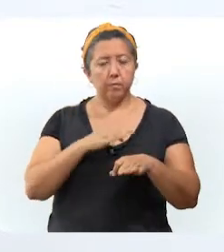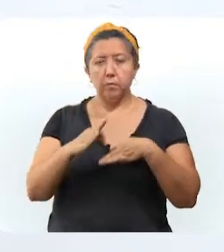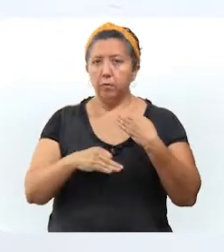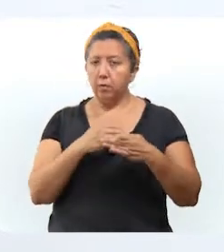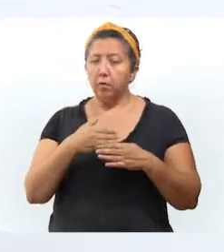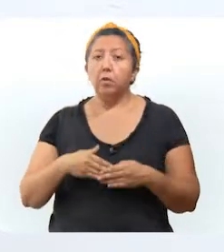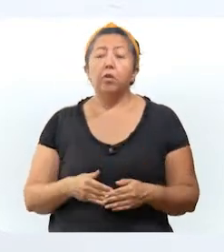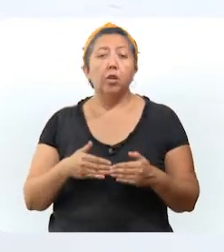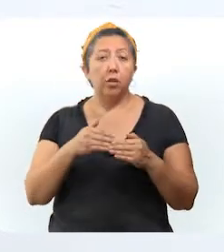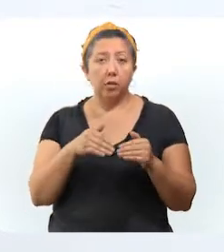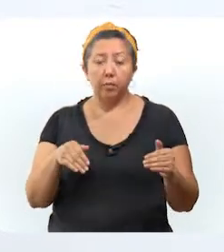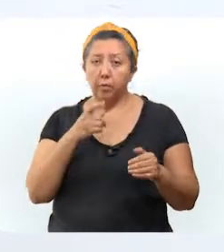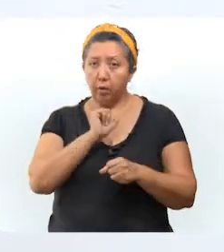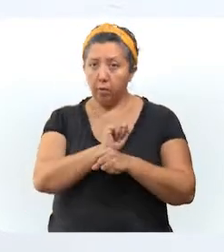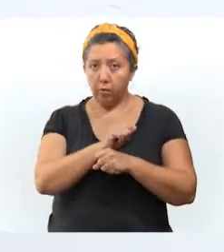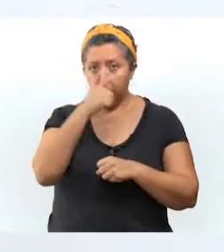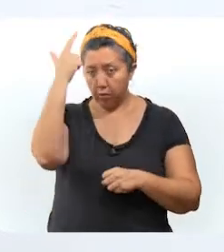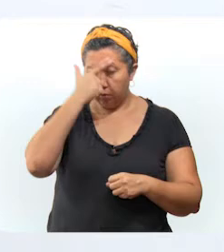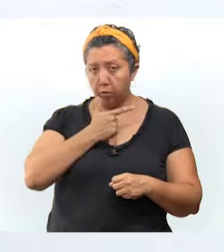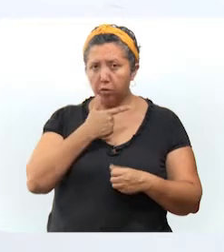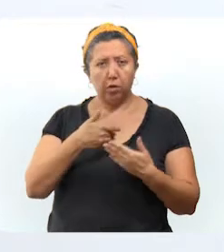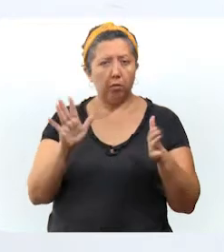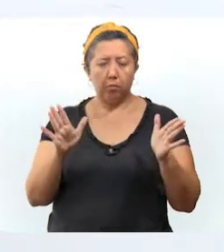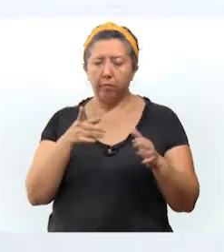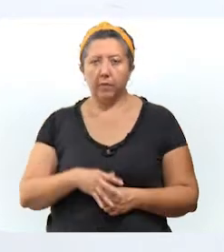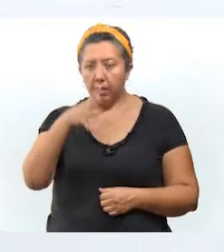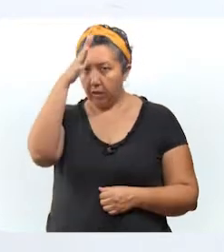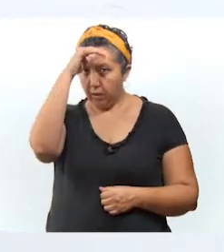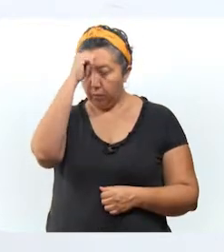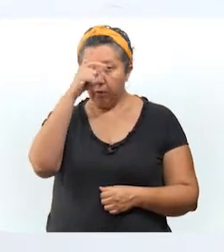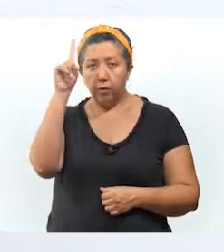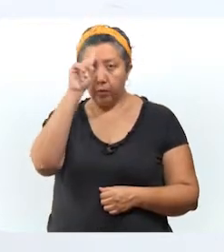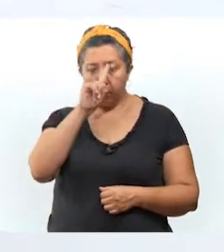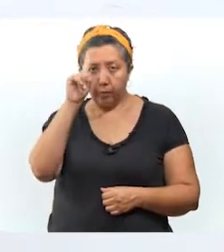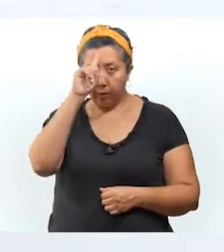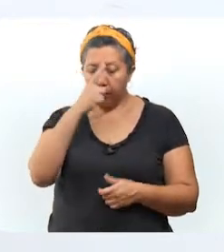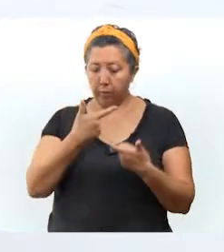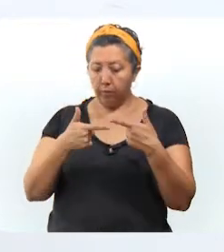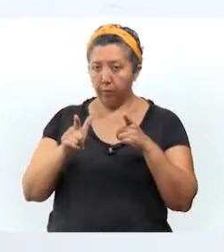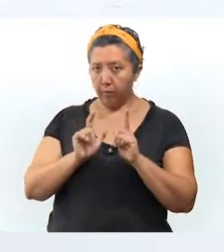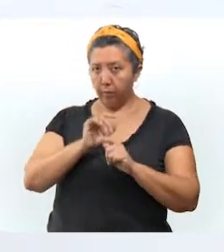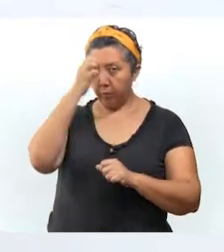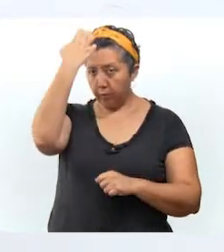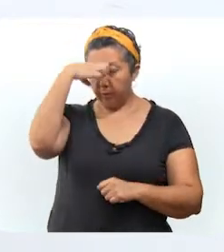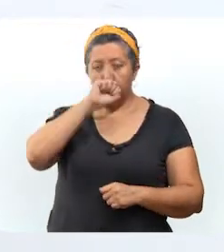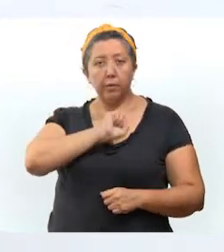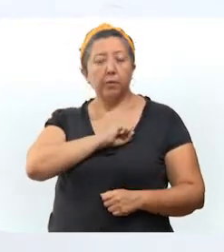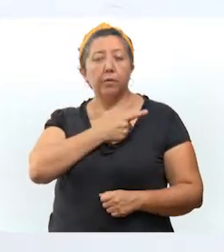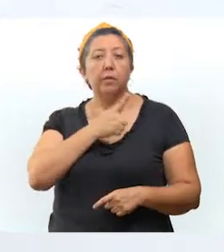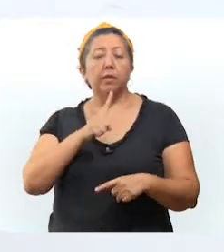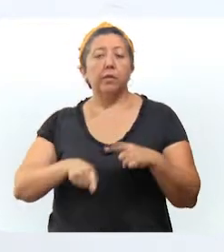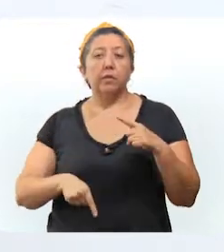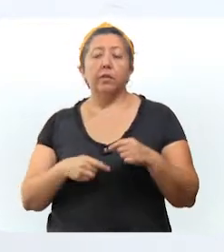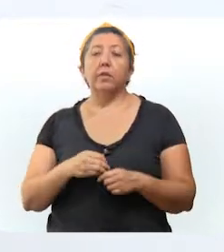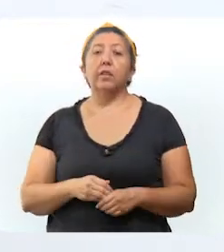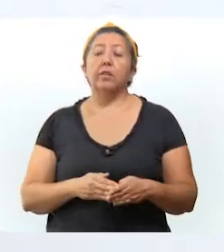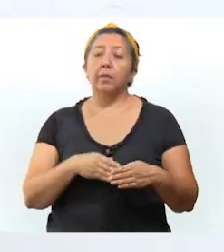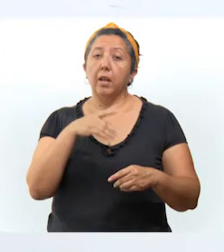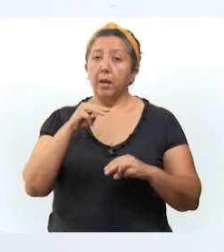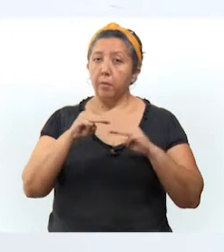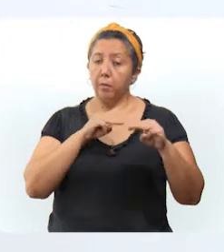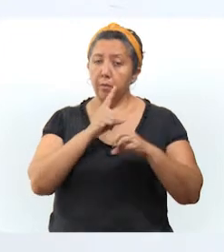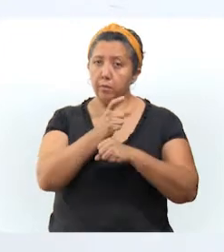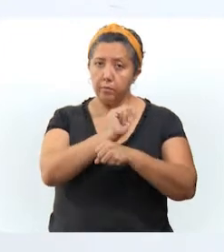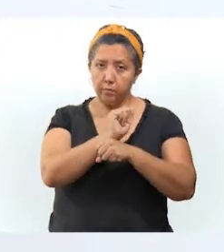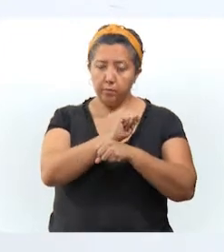la restricción a la movilidad vehicular nocturna. De acuerdo con las recomendaciones del Comité de Expertos en Salud, la eliminación de la restricción a la